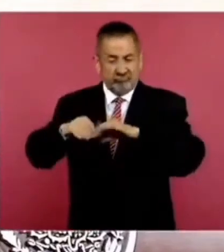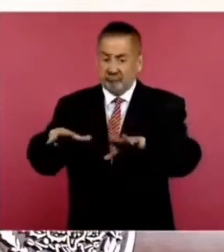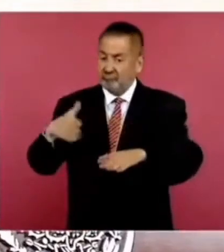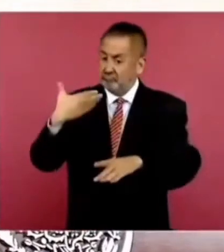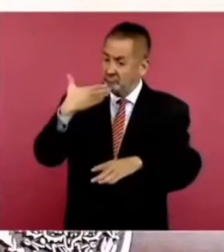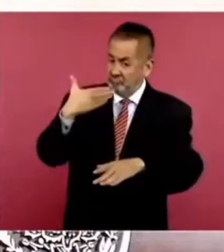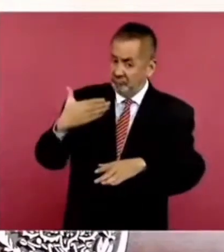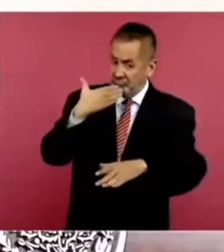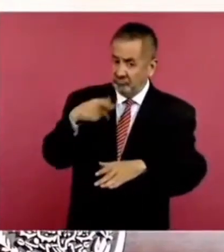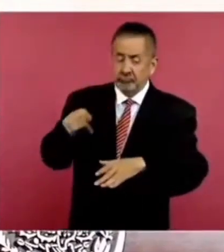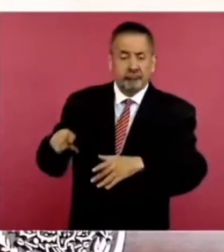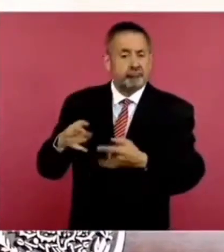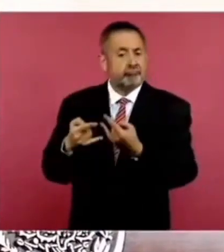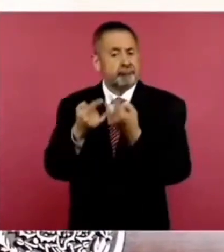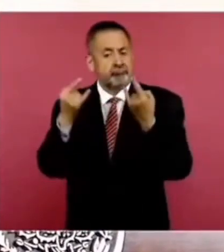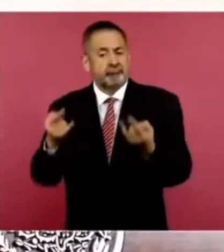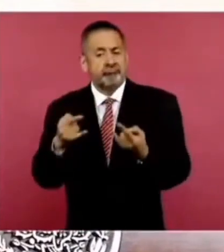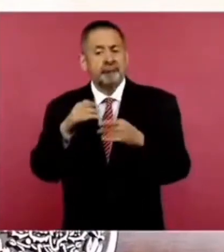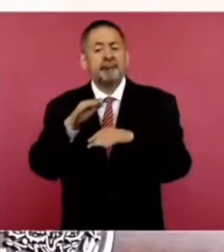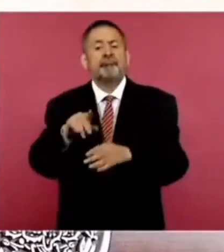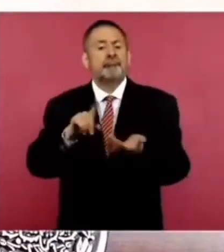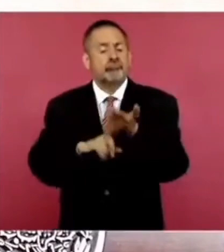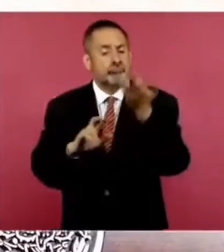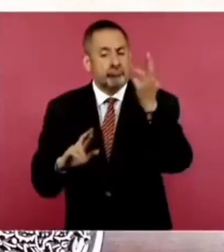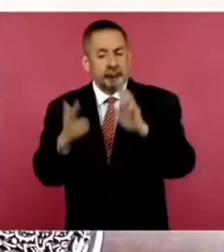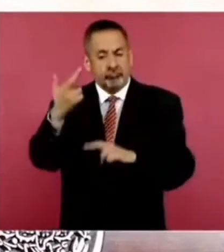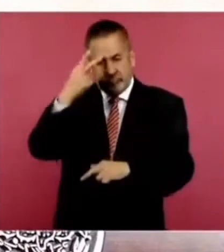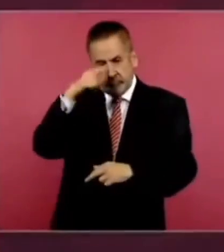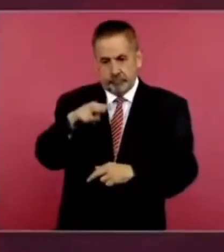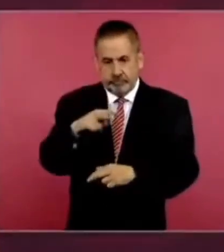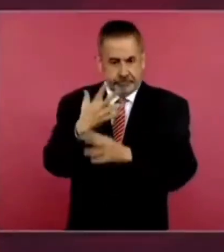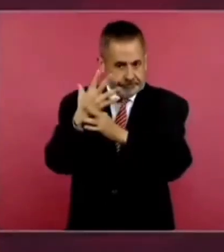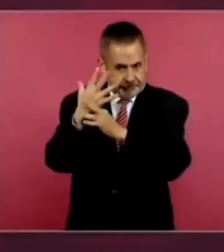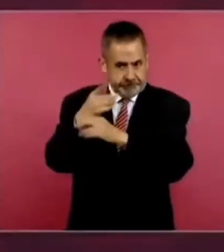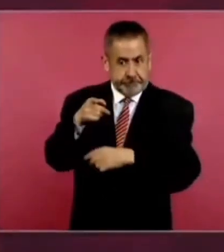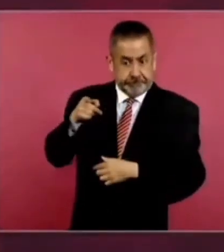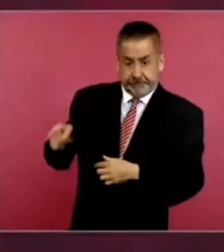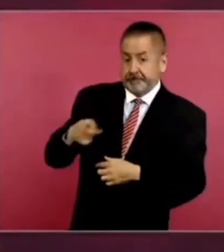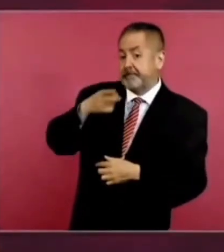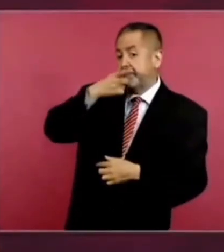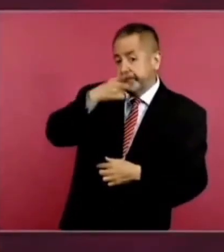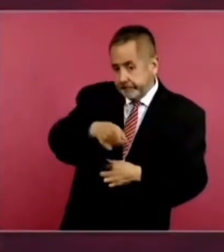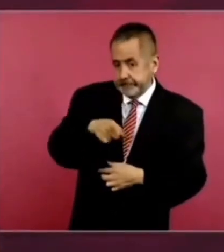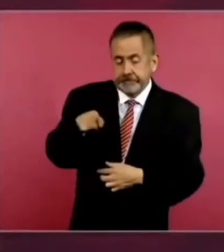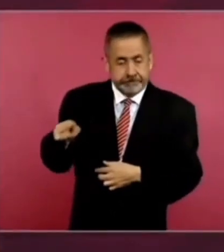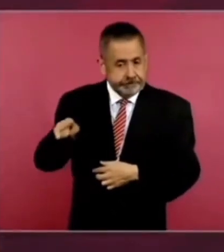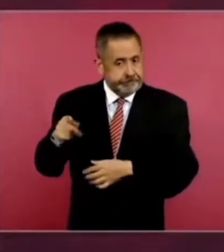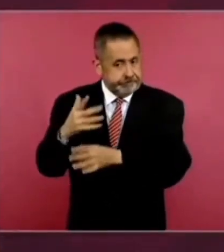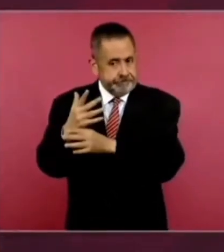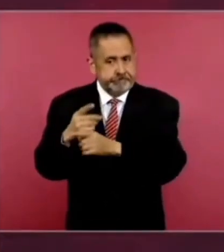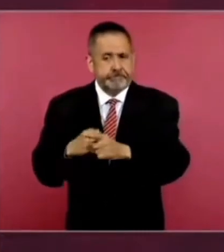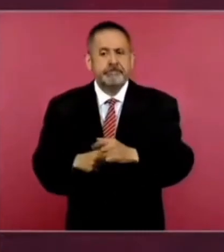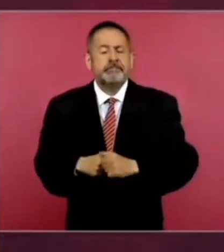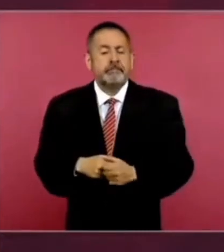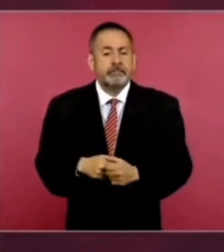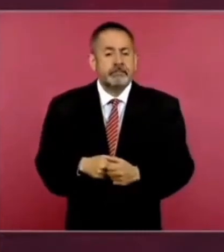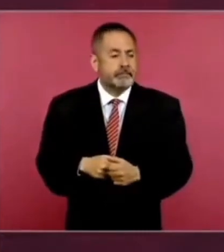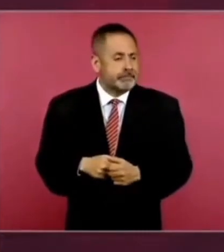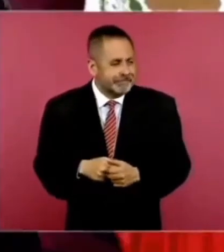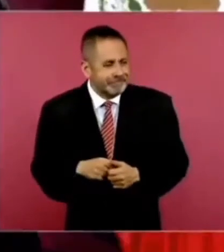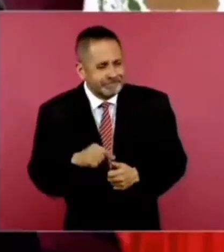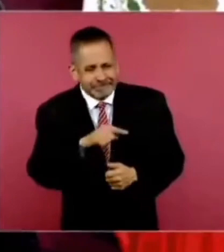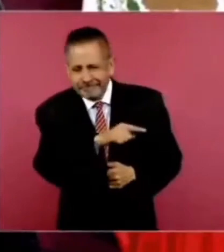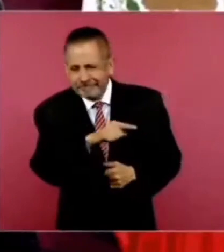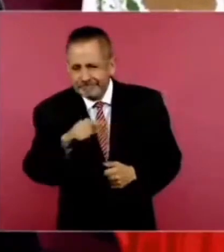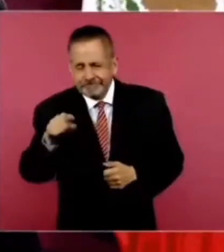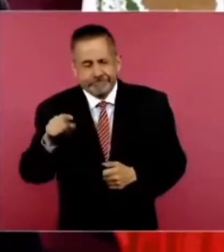sobre la Revolución Mexicana, decía que el peor de los